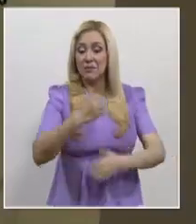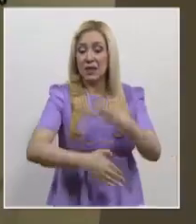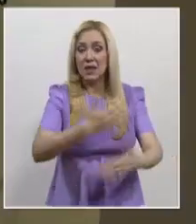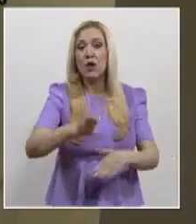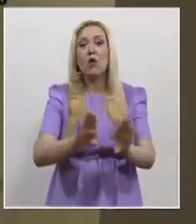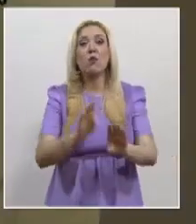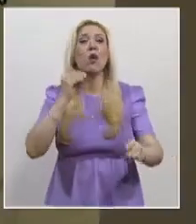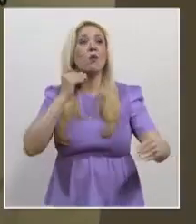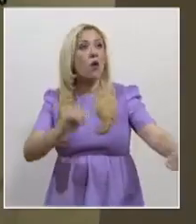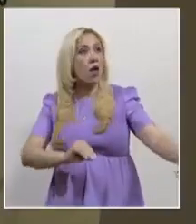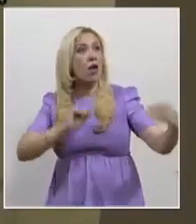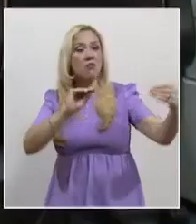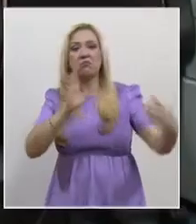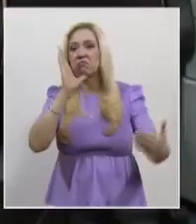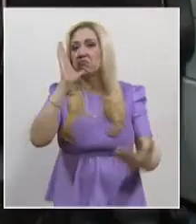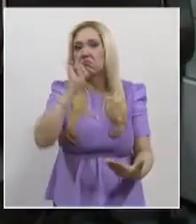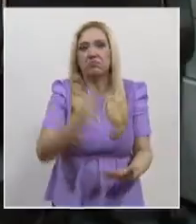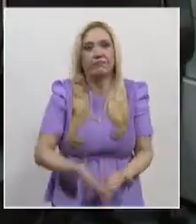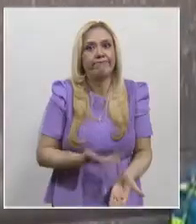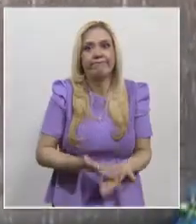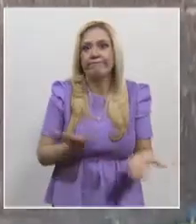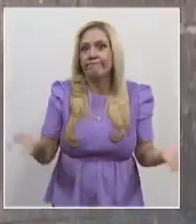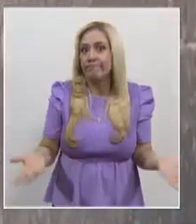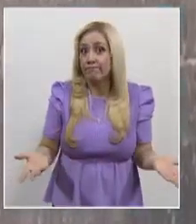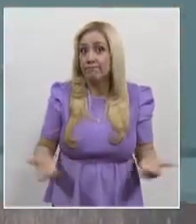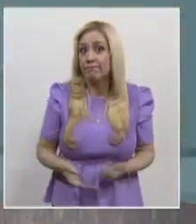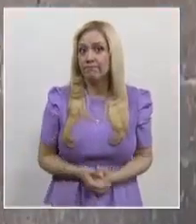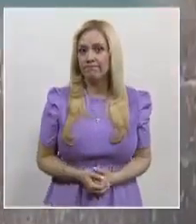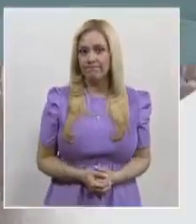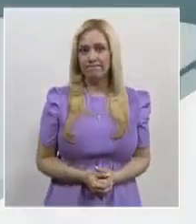también a su improcedencia.